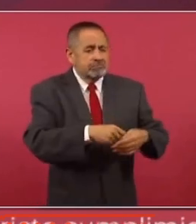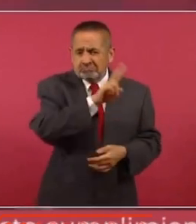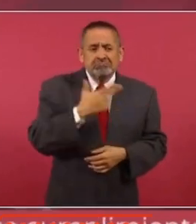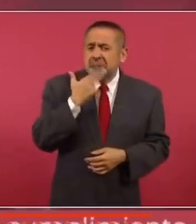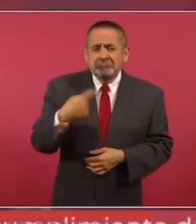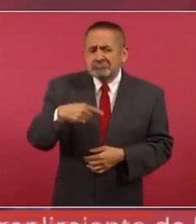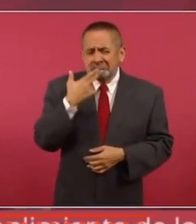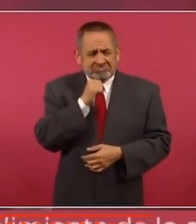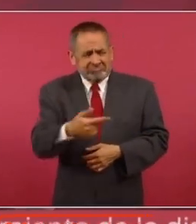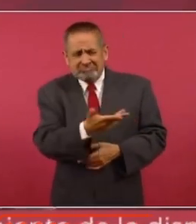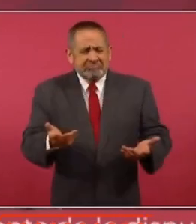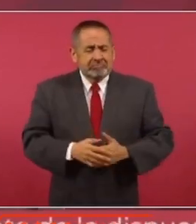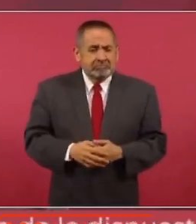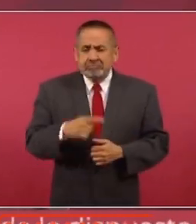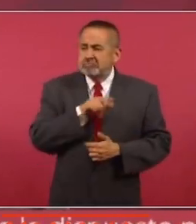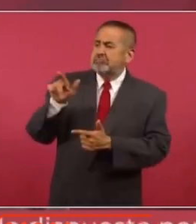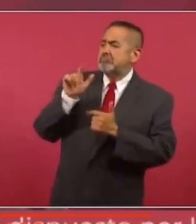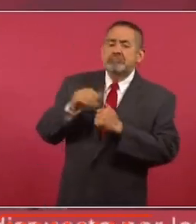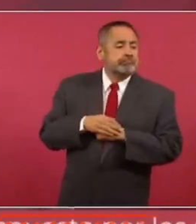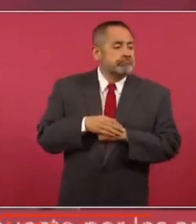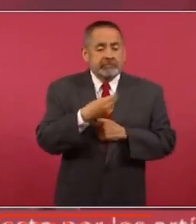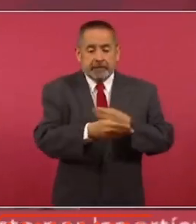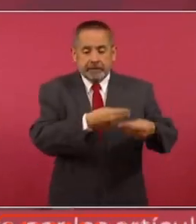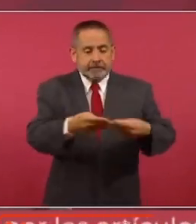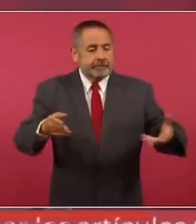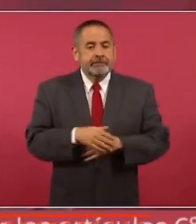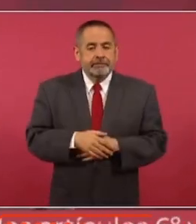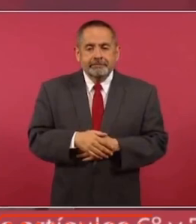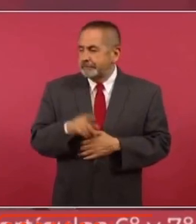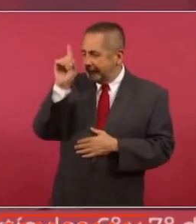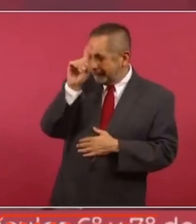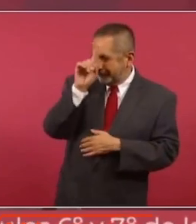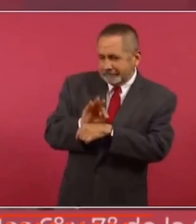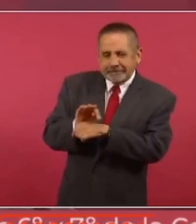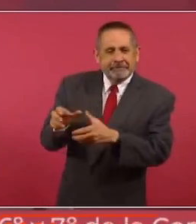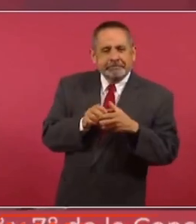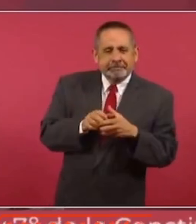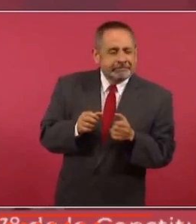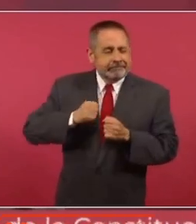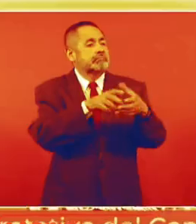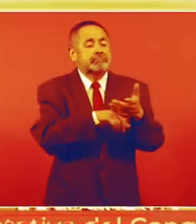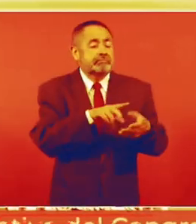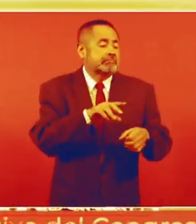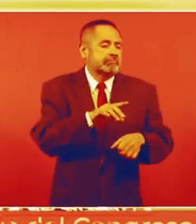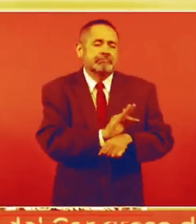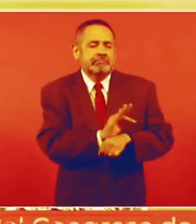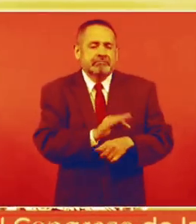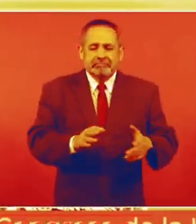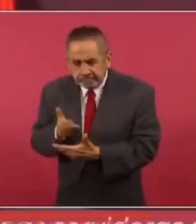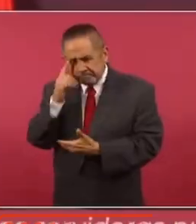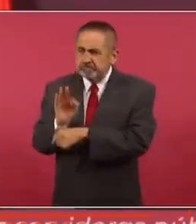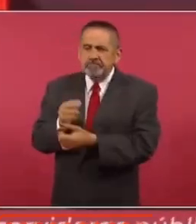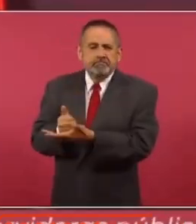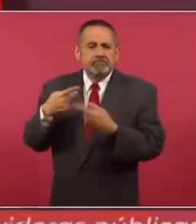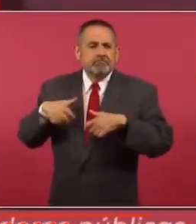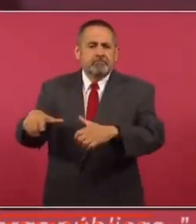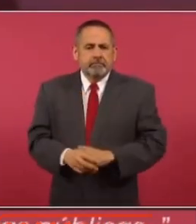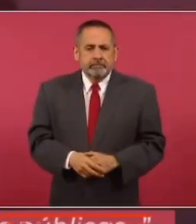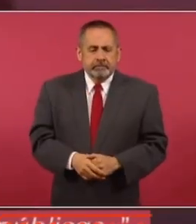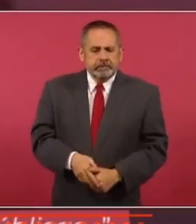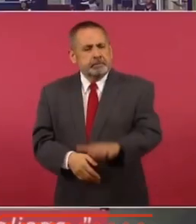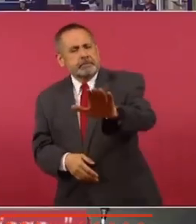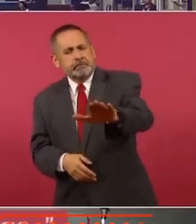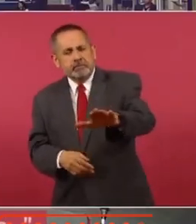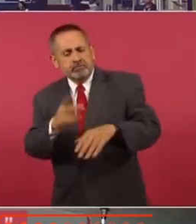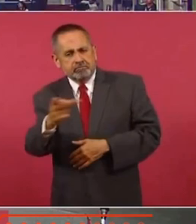nada. Nada más para darle trabajo a recomendados de influyentes, de empleomanía. Oiga, presidente, ¿es